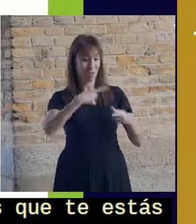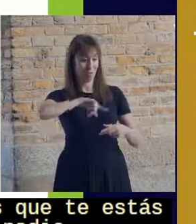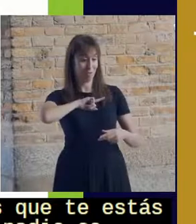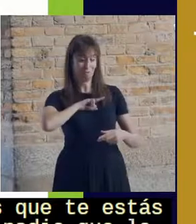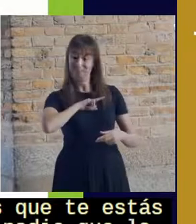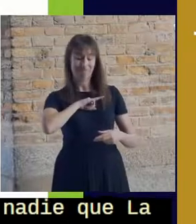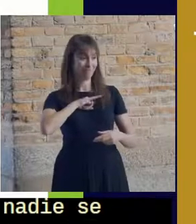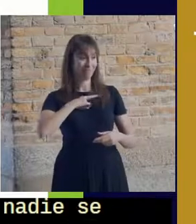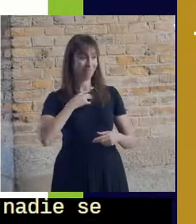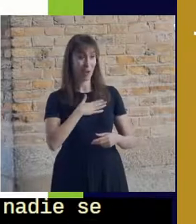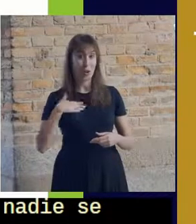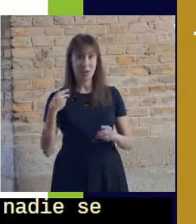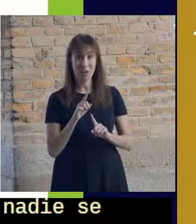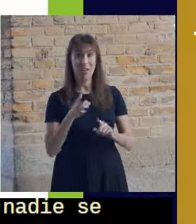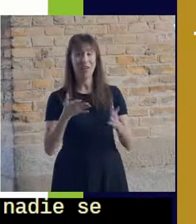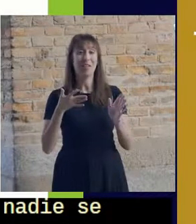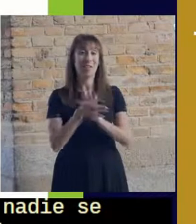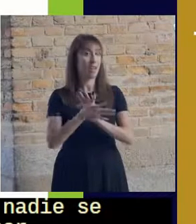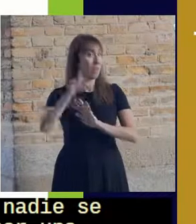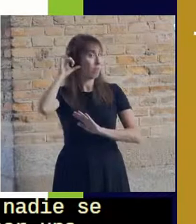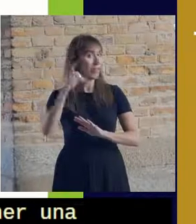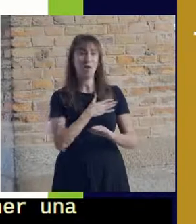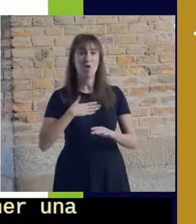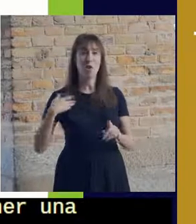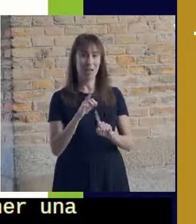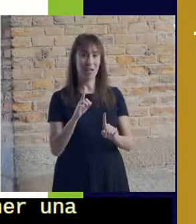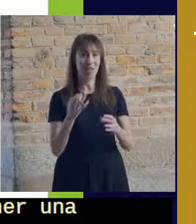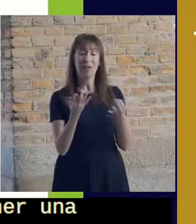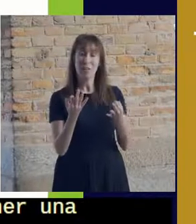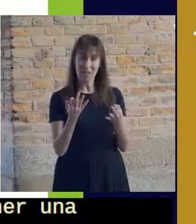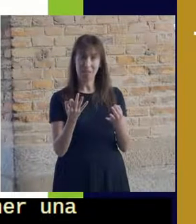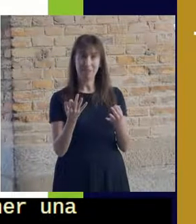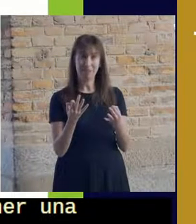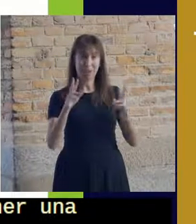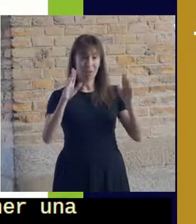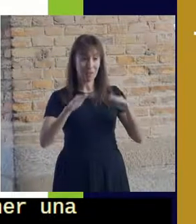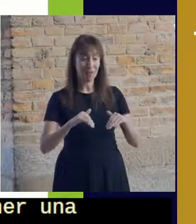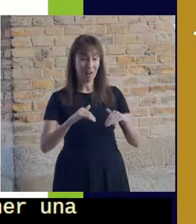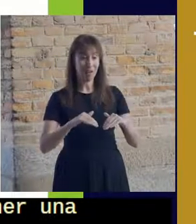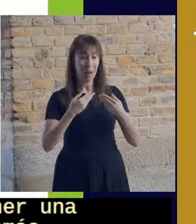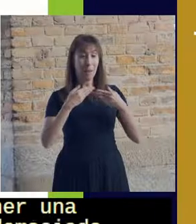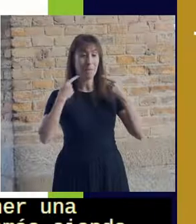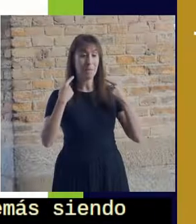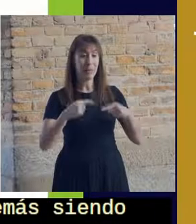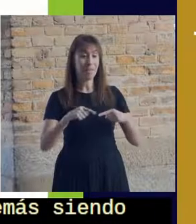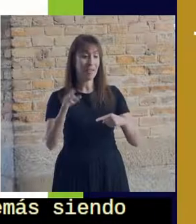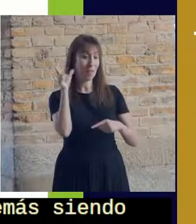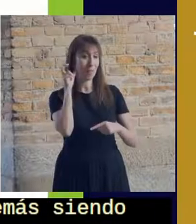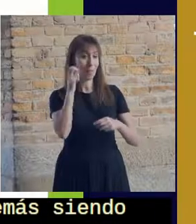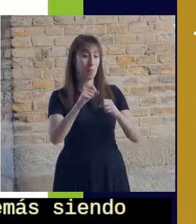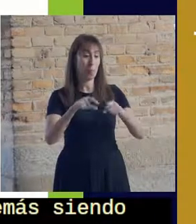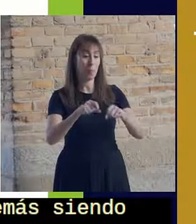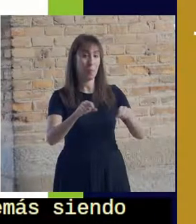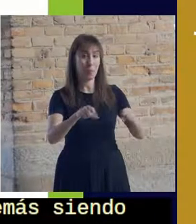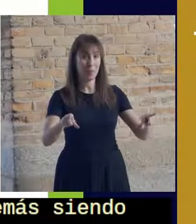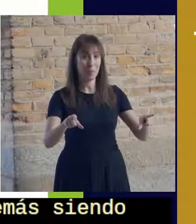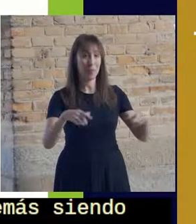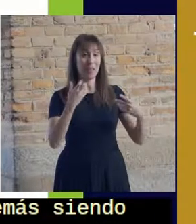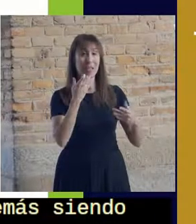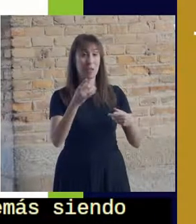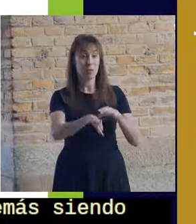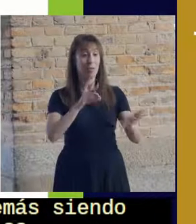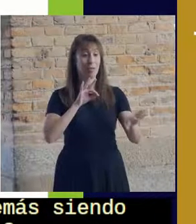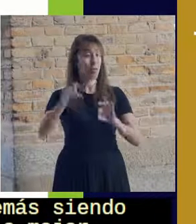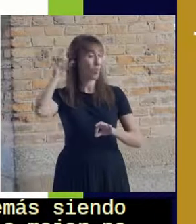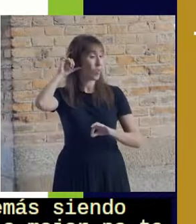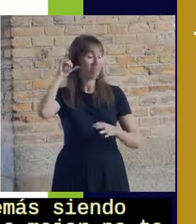qua hacer bien con lo cual nadie se quiere poner una prótesis Qué pasa que la la pérdida auditiva cada vez va siendo peor y cuando ya decides ponerte la prótesis a